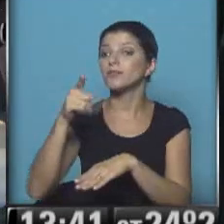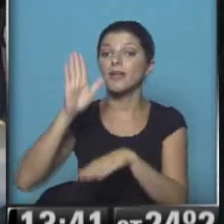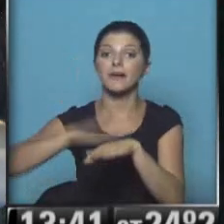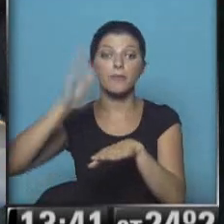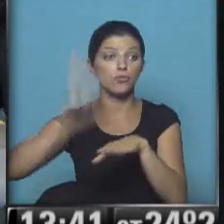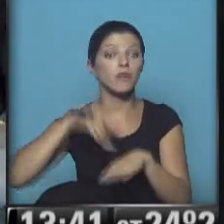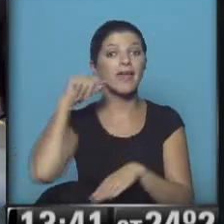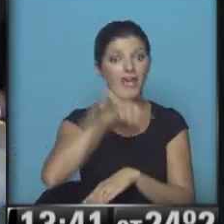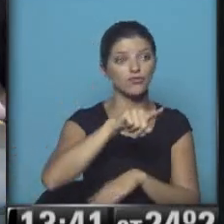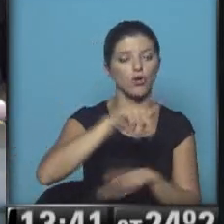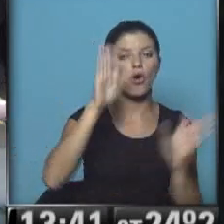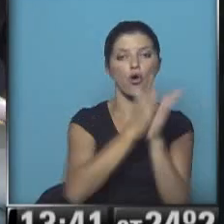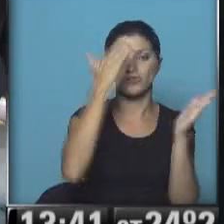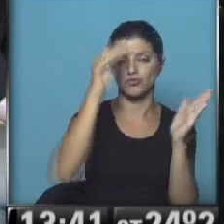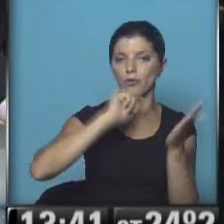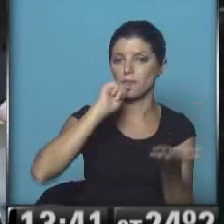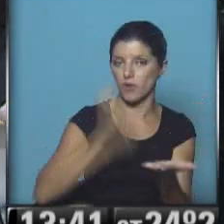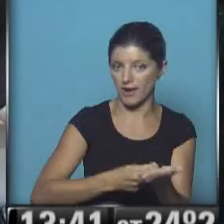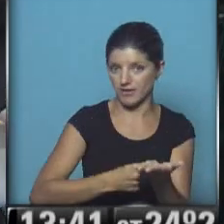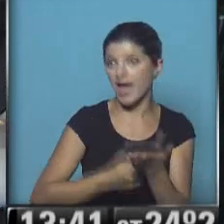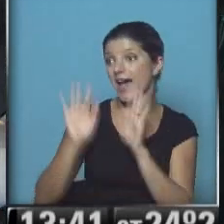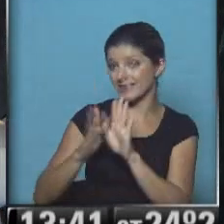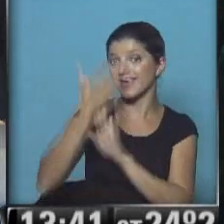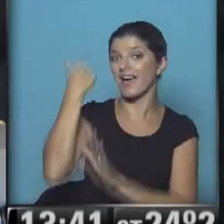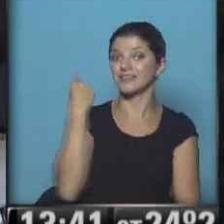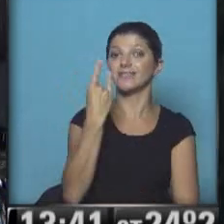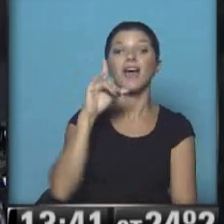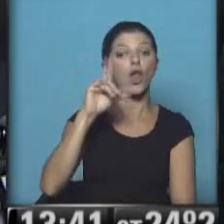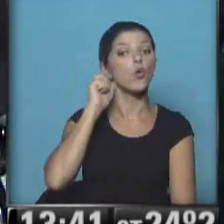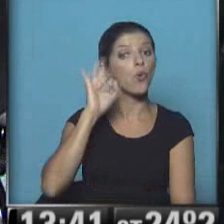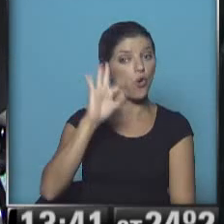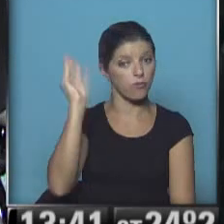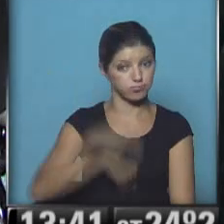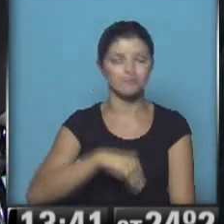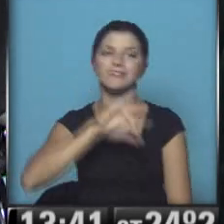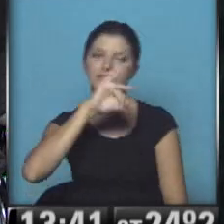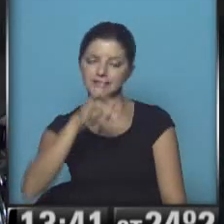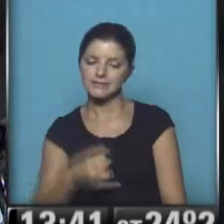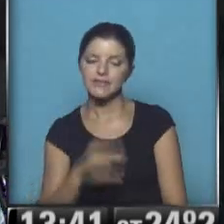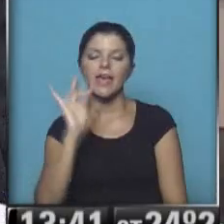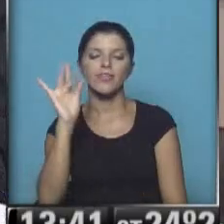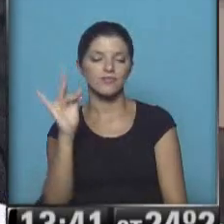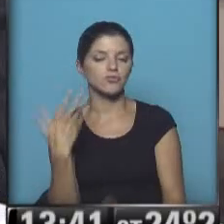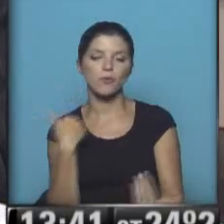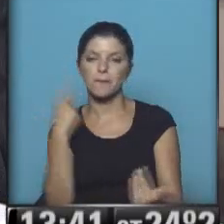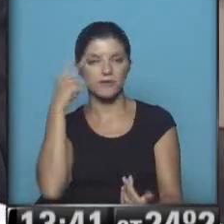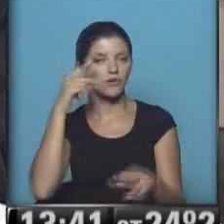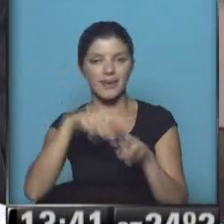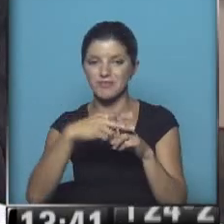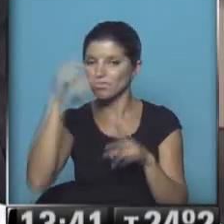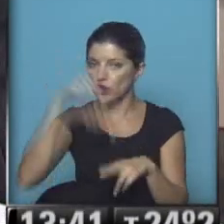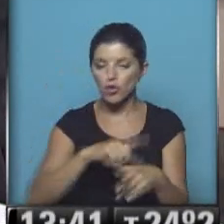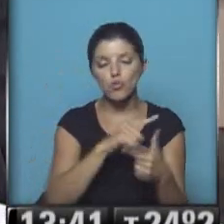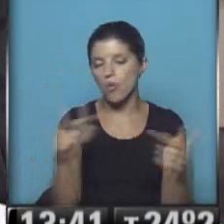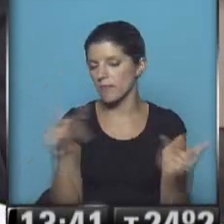ser los que están violando la Constitución que así lo derrocaron al Lugo también Sí sí Por eso es muy complicado no no hay yo creo que no hay herramientas hoy objetivas